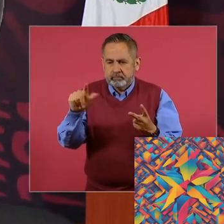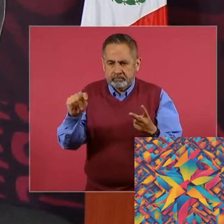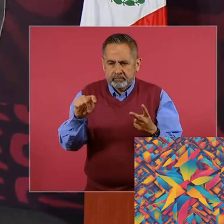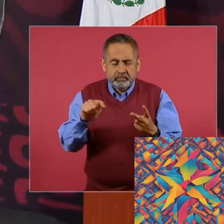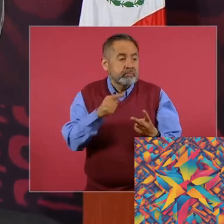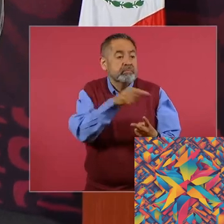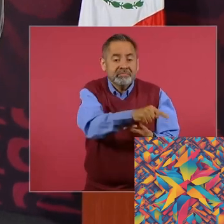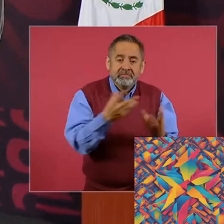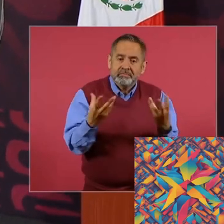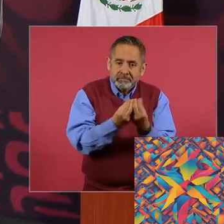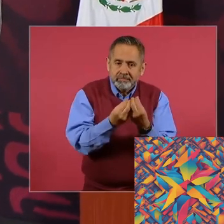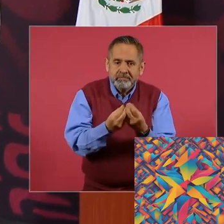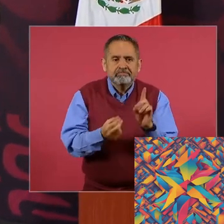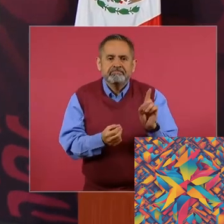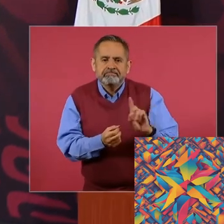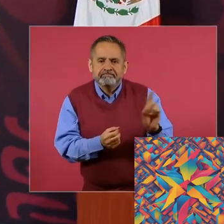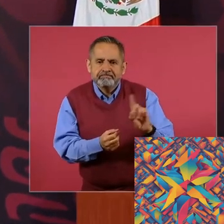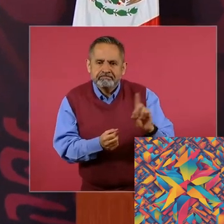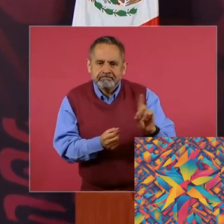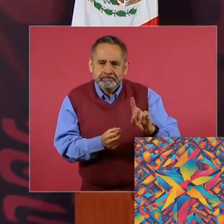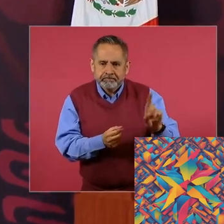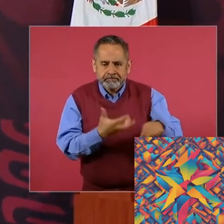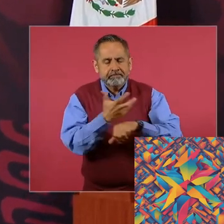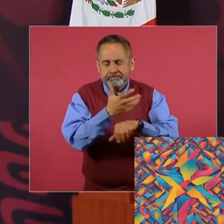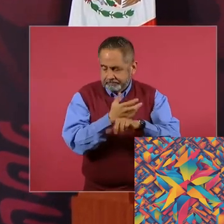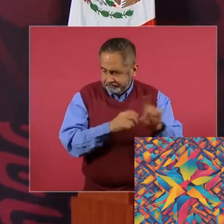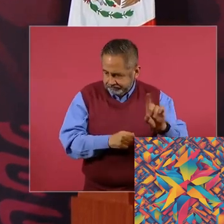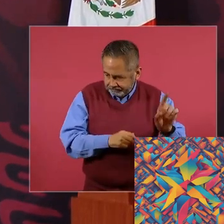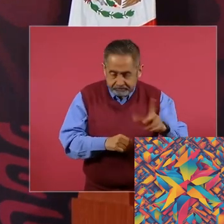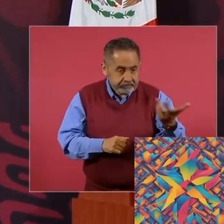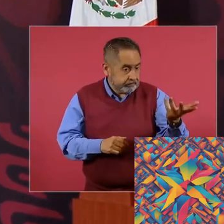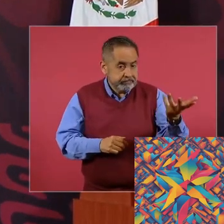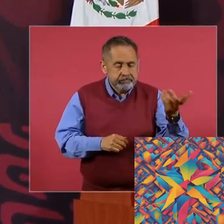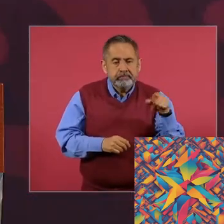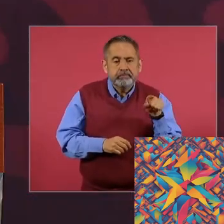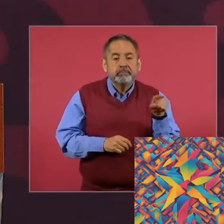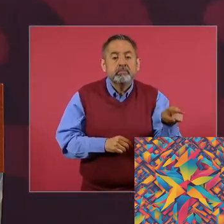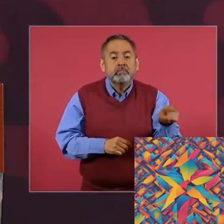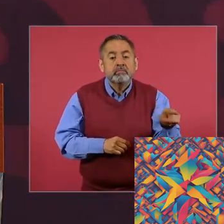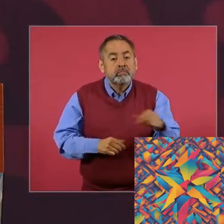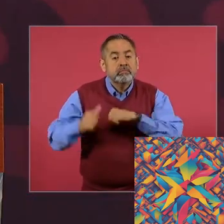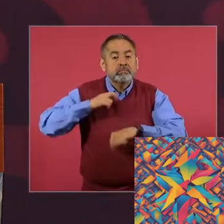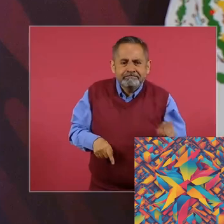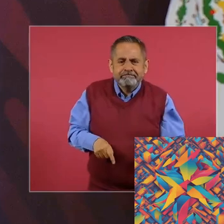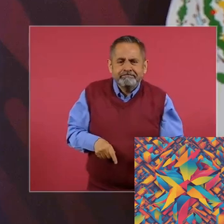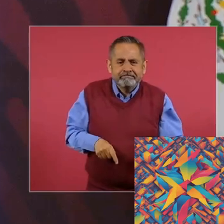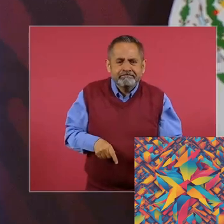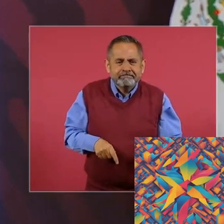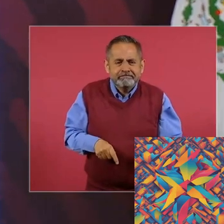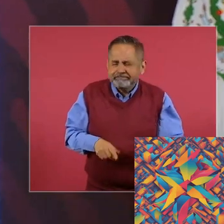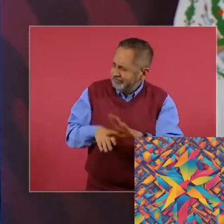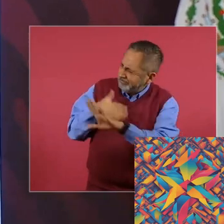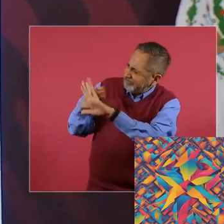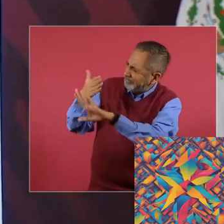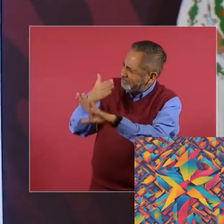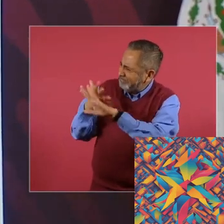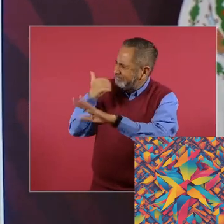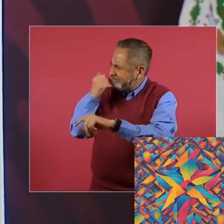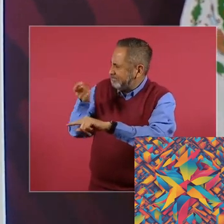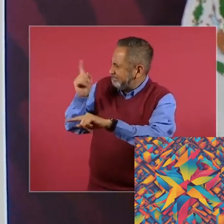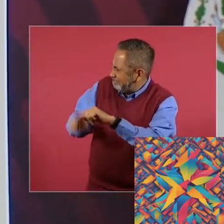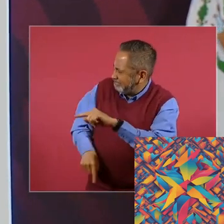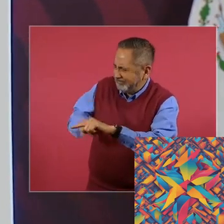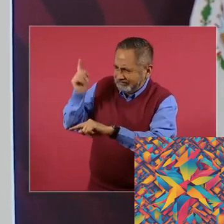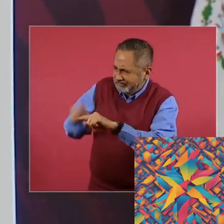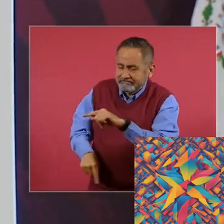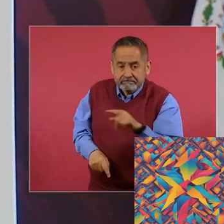para ganar la confianza tanto nacional como internacional. Finalmente, la cooperación en temas migratorios y proyectos como Sembrando